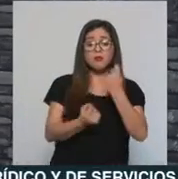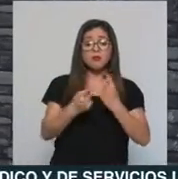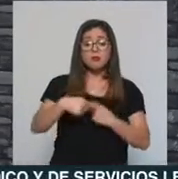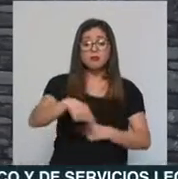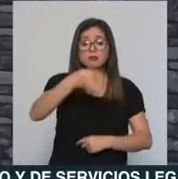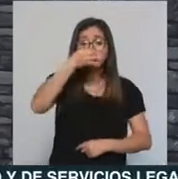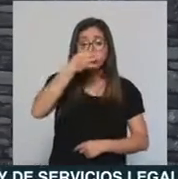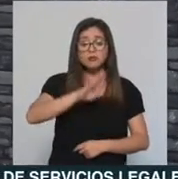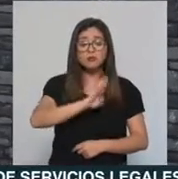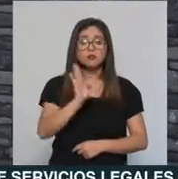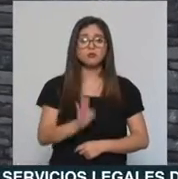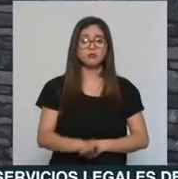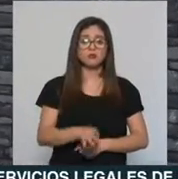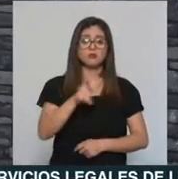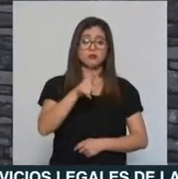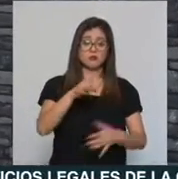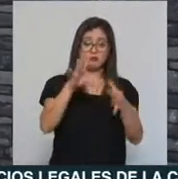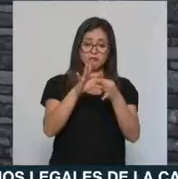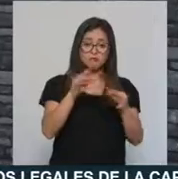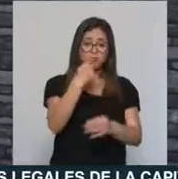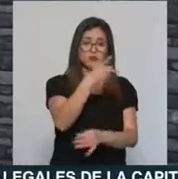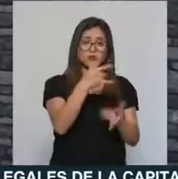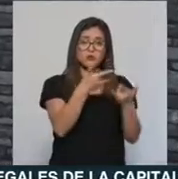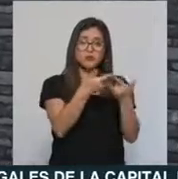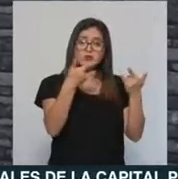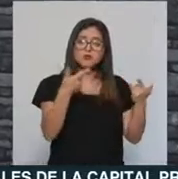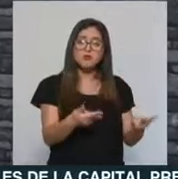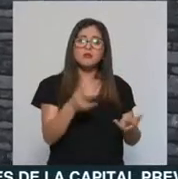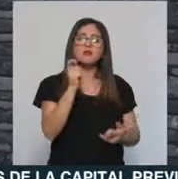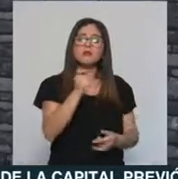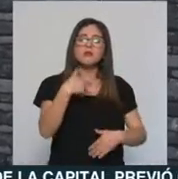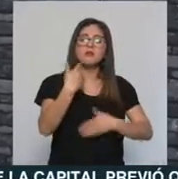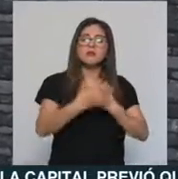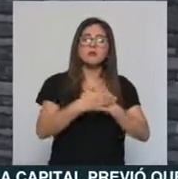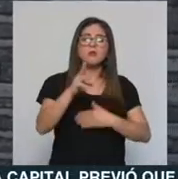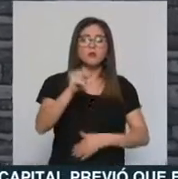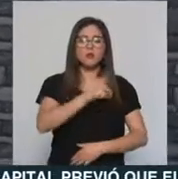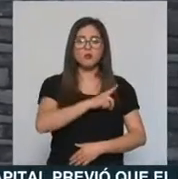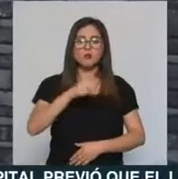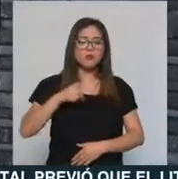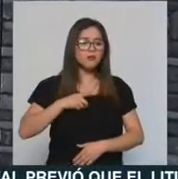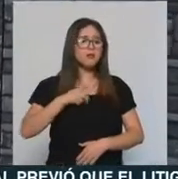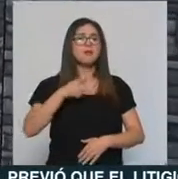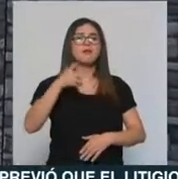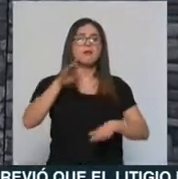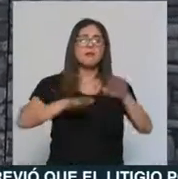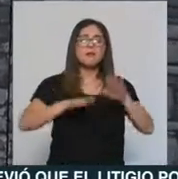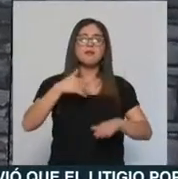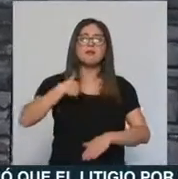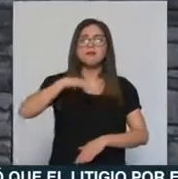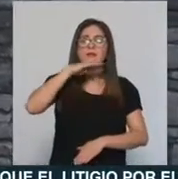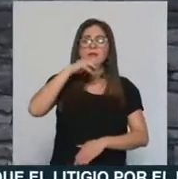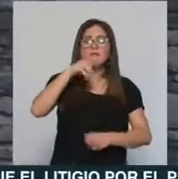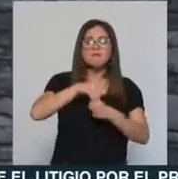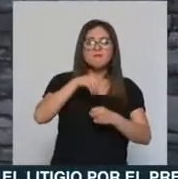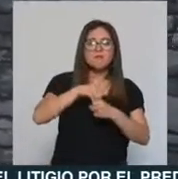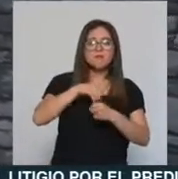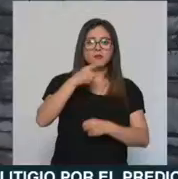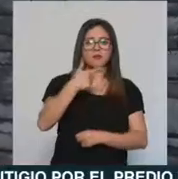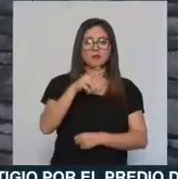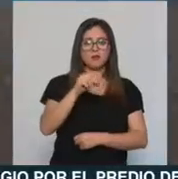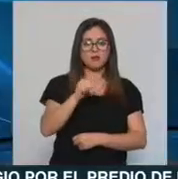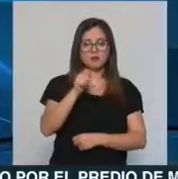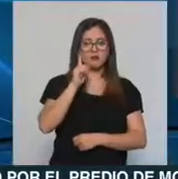su testimonio es muy valioso para darnos cuenta de las consecuencias de no atacar este delito. Gloria López nos trae esta historia, vamos a